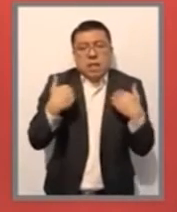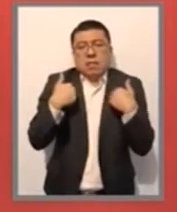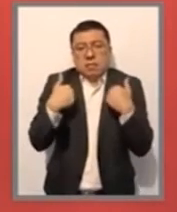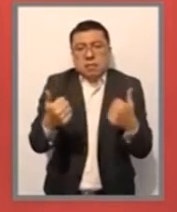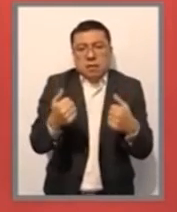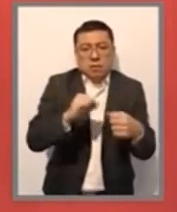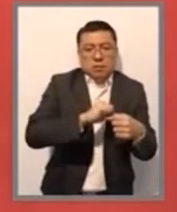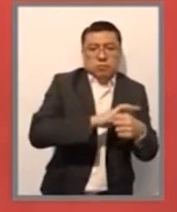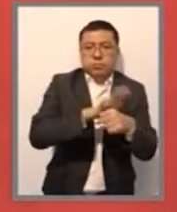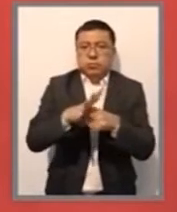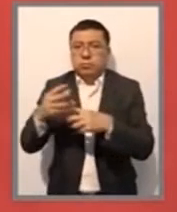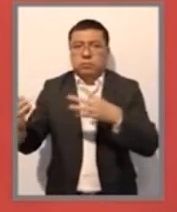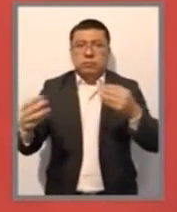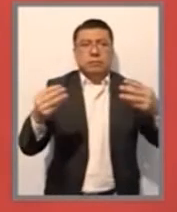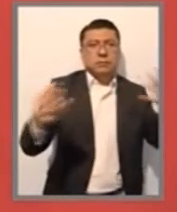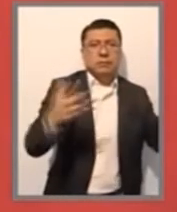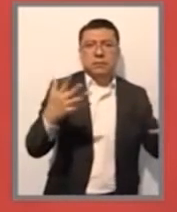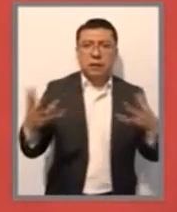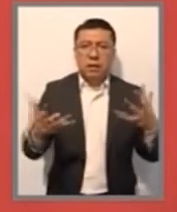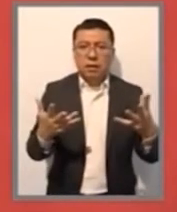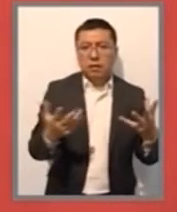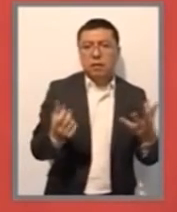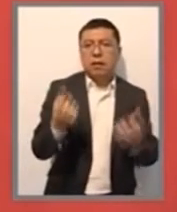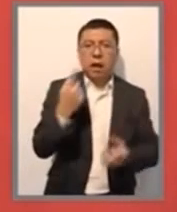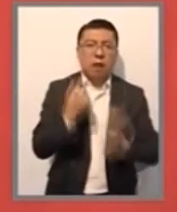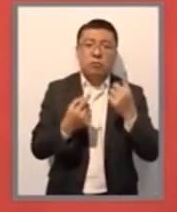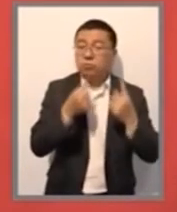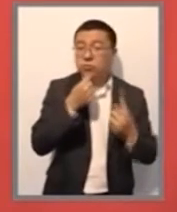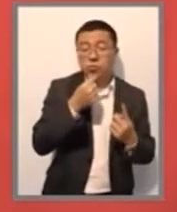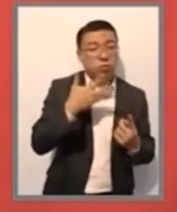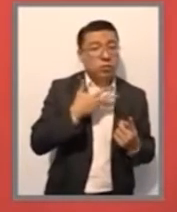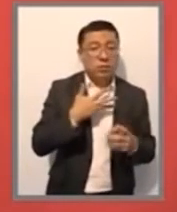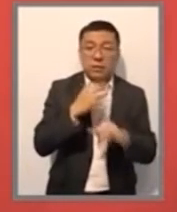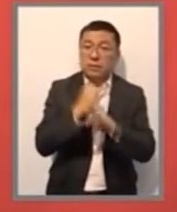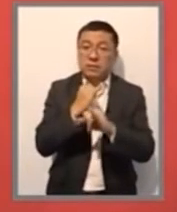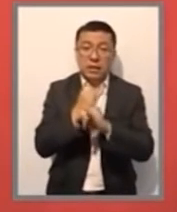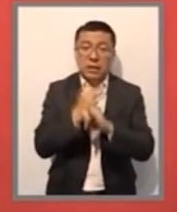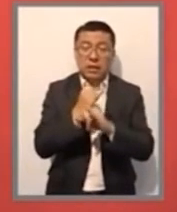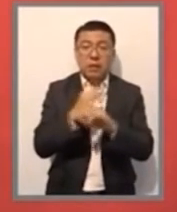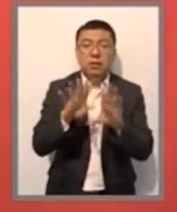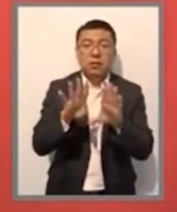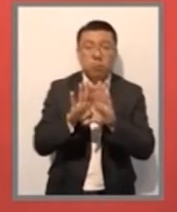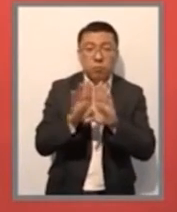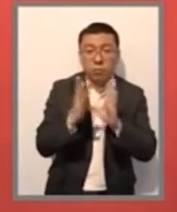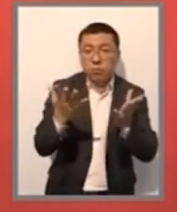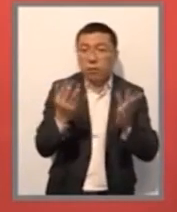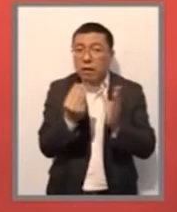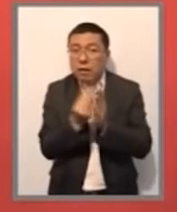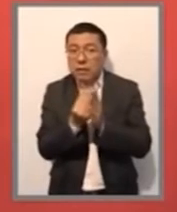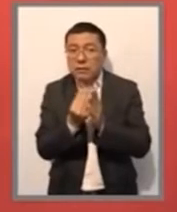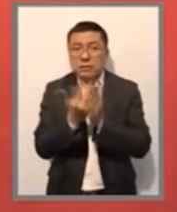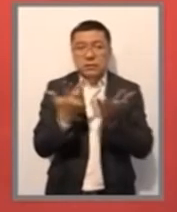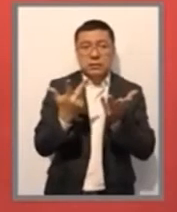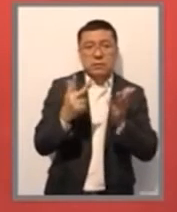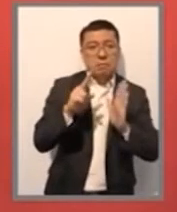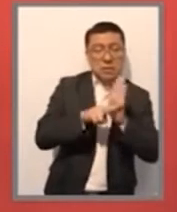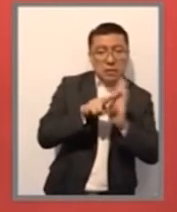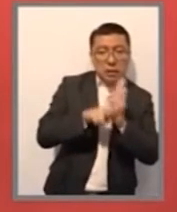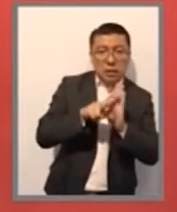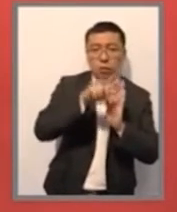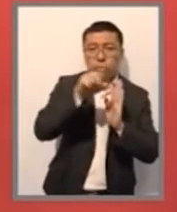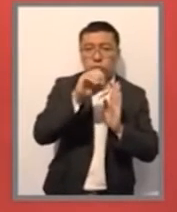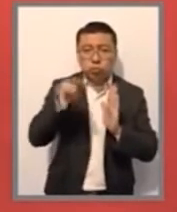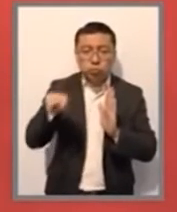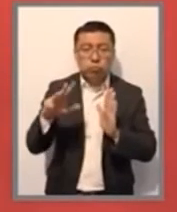en el entorno, que no todos los niños tuvieron conectividad de internet o que algunos niños quedaron aislados. Afortunadamente fueron muy pocos.